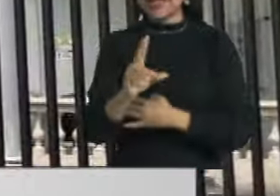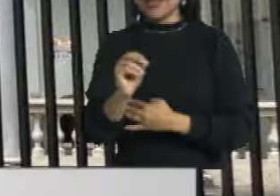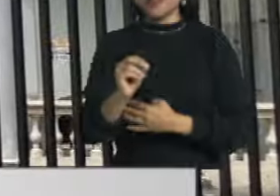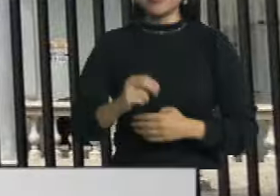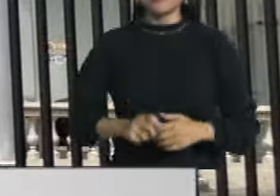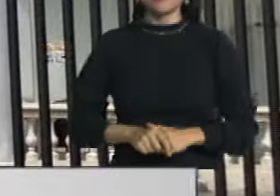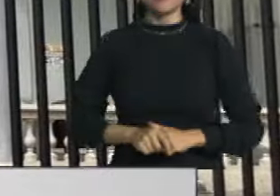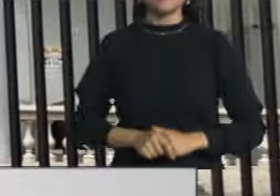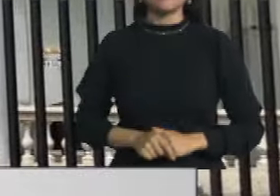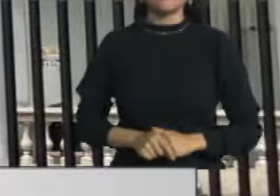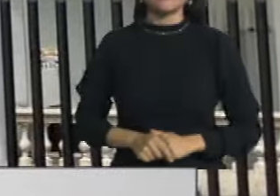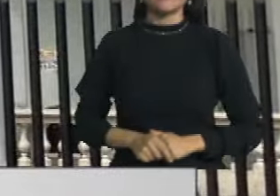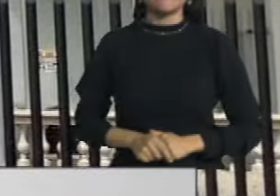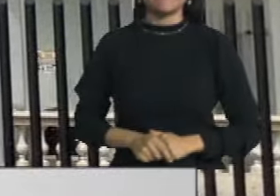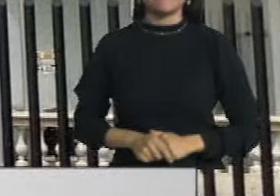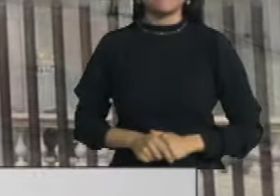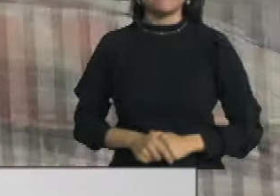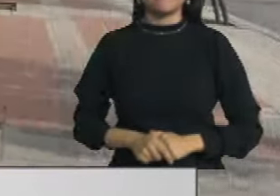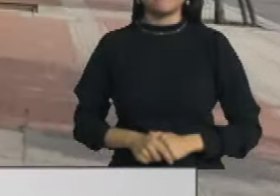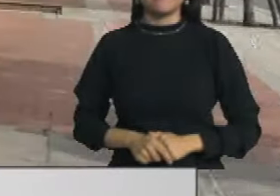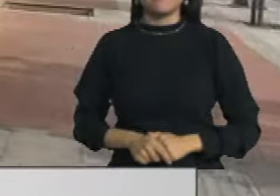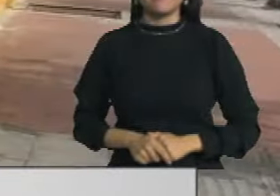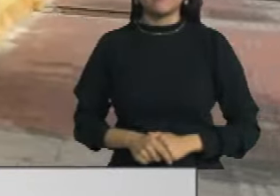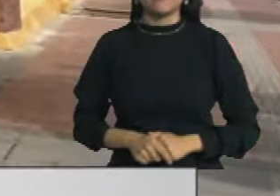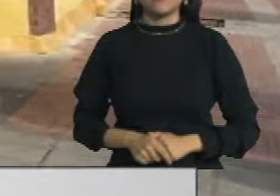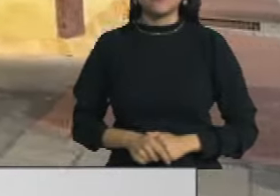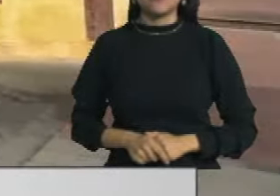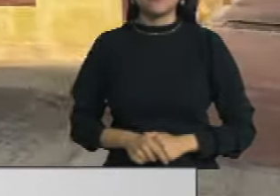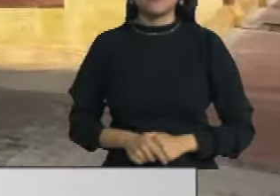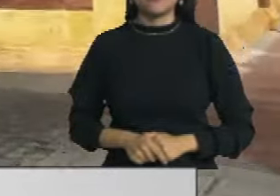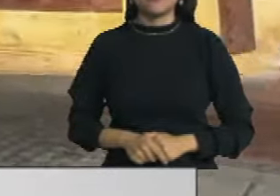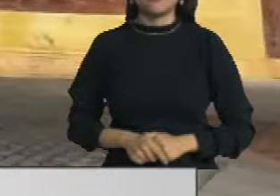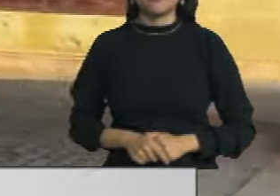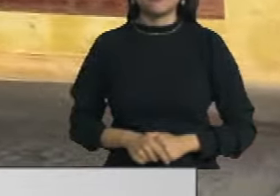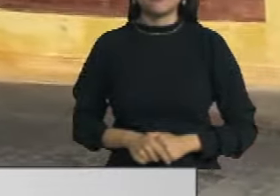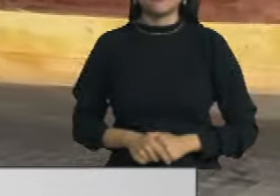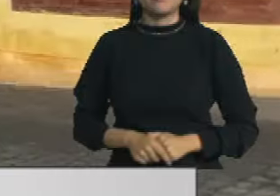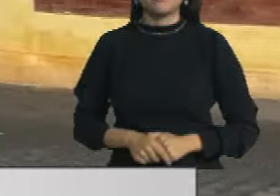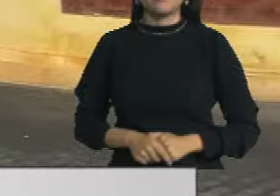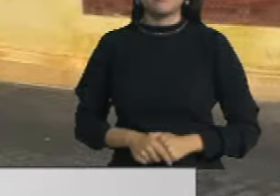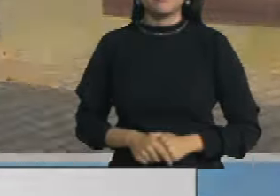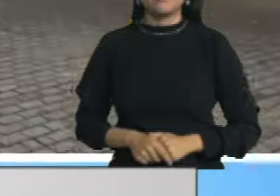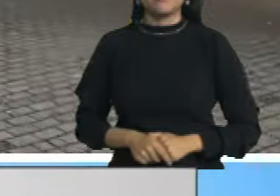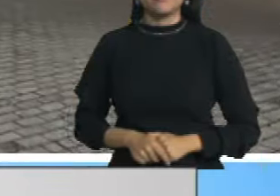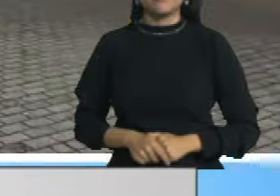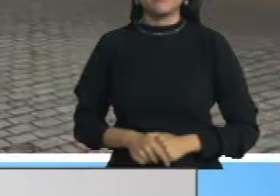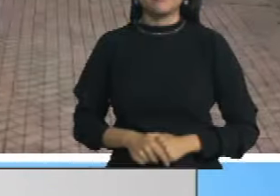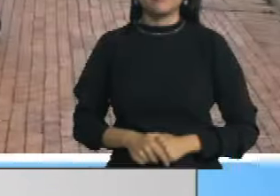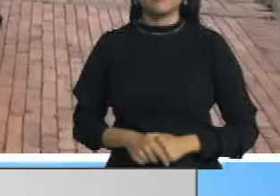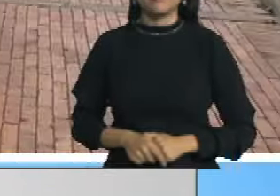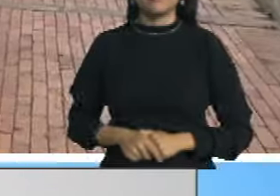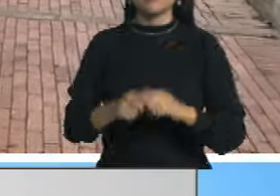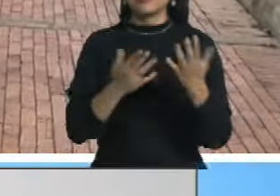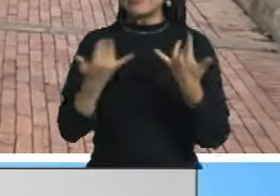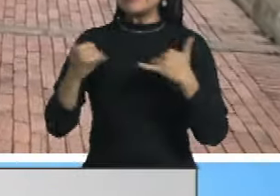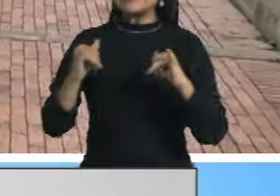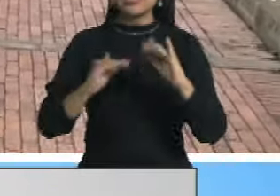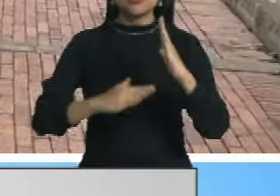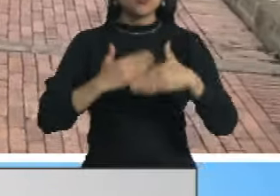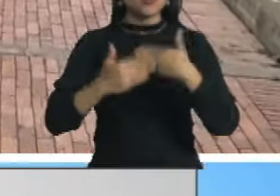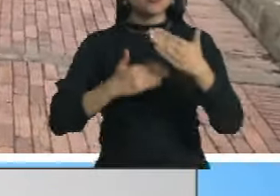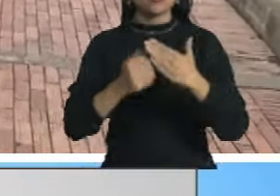Escuchemos a continuación al vocero de este ente de control. Una actuación en la que lleva la Dirección de Responsabilidad Fiscal ya con un proceso aperturado, que es